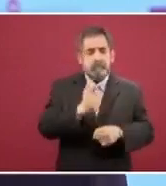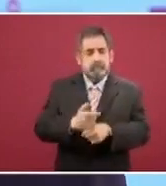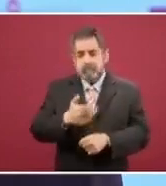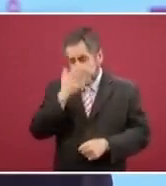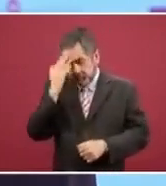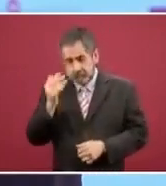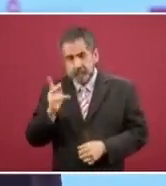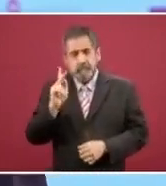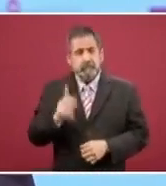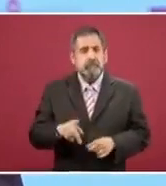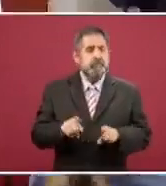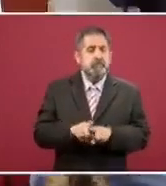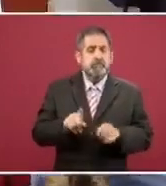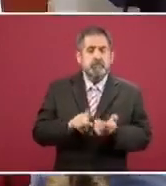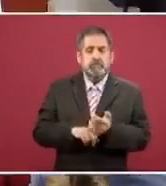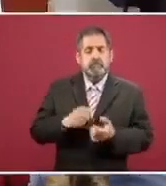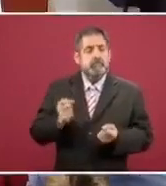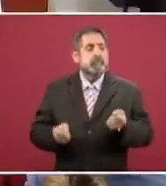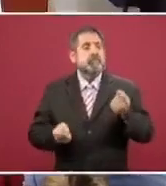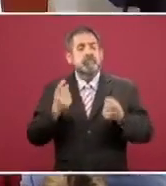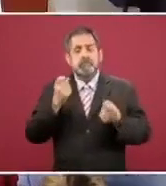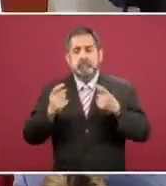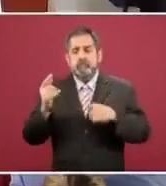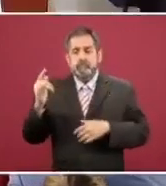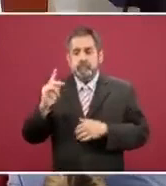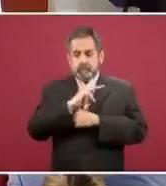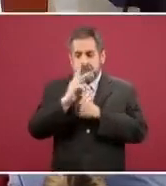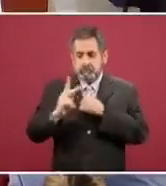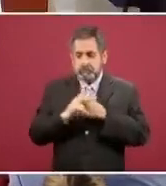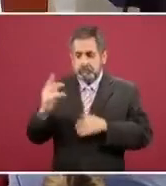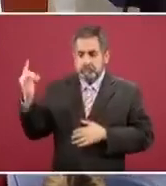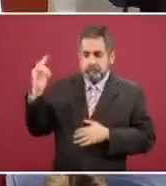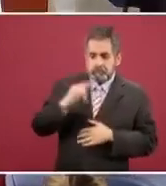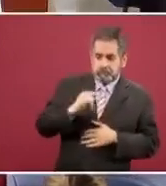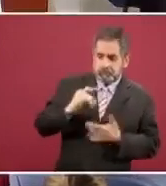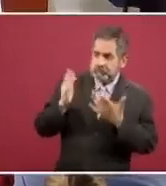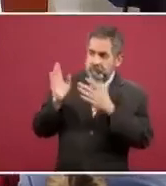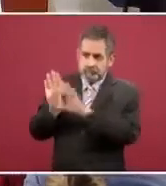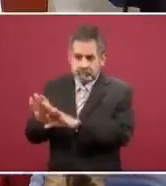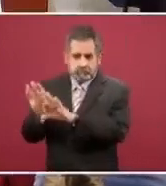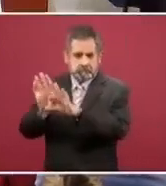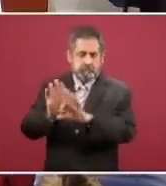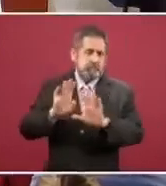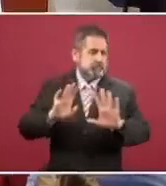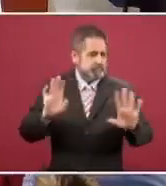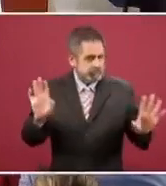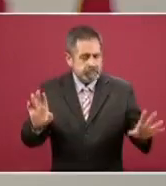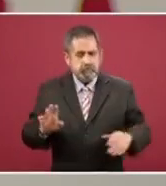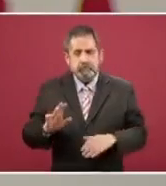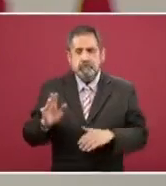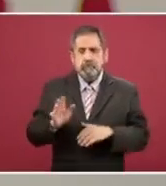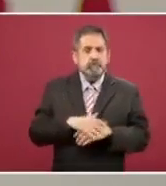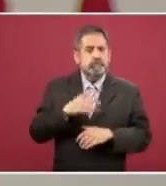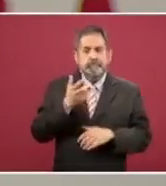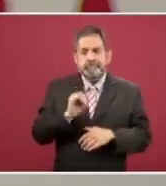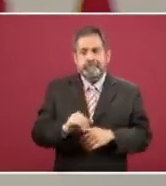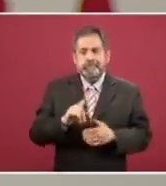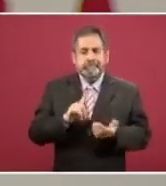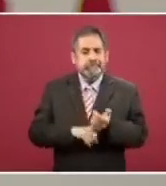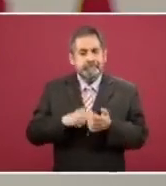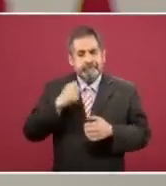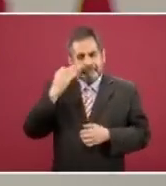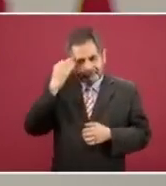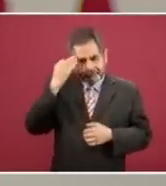así en países, ya sea que hayan restringido viajes o no, porque estos fenómenos tienen un